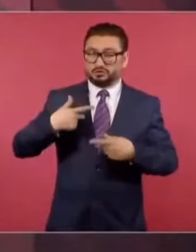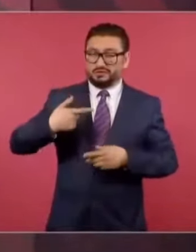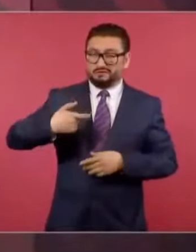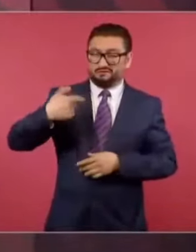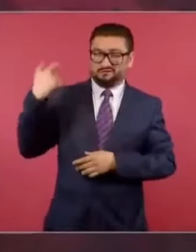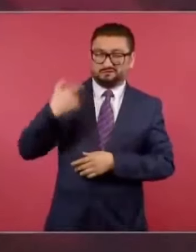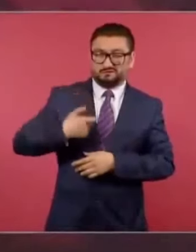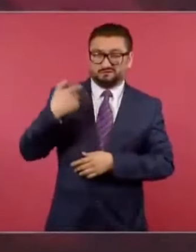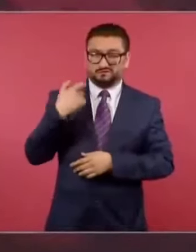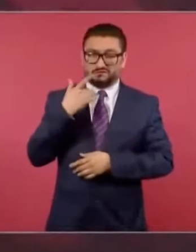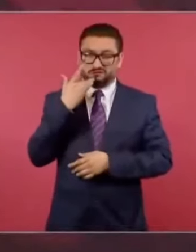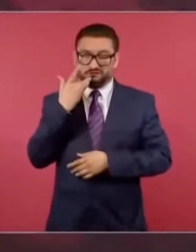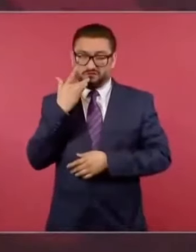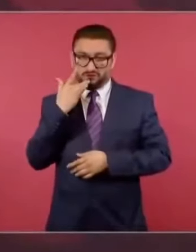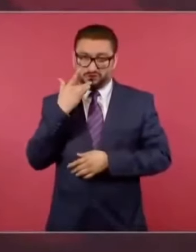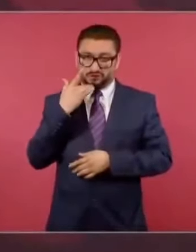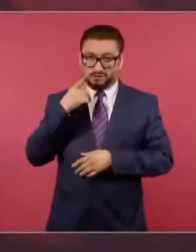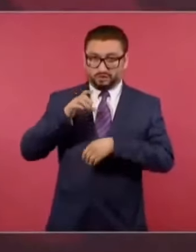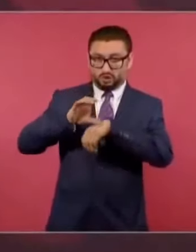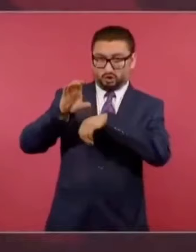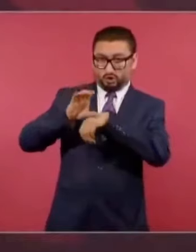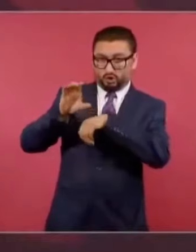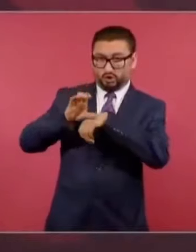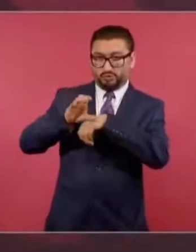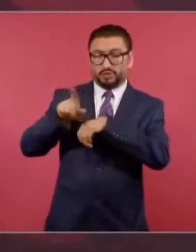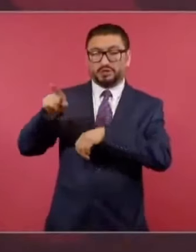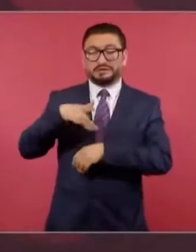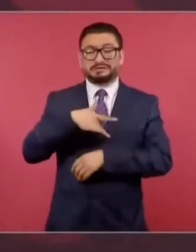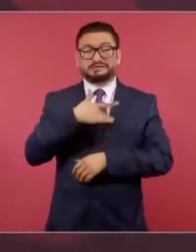colombianos Se sentían ingleses